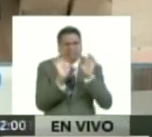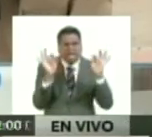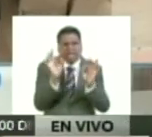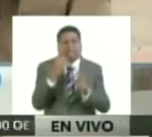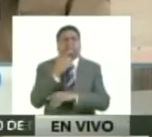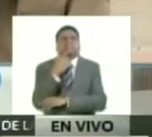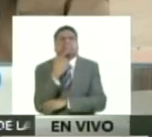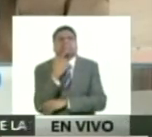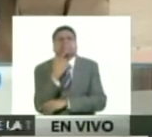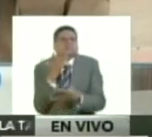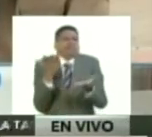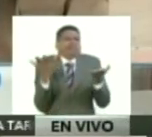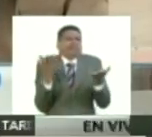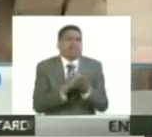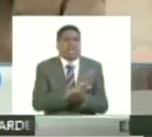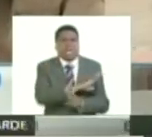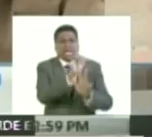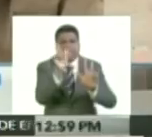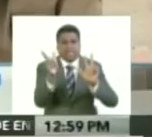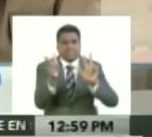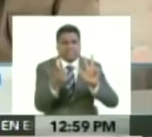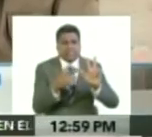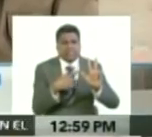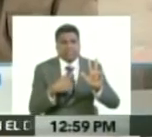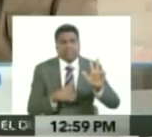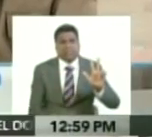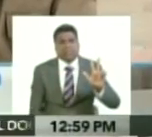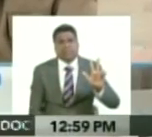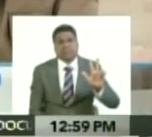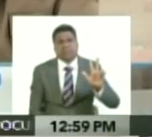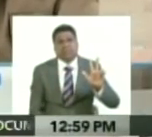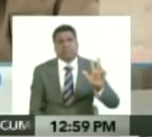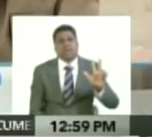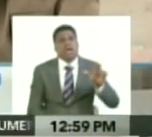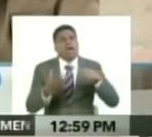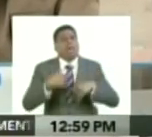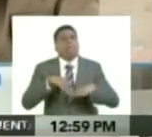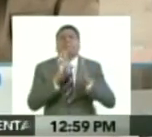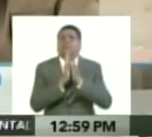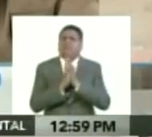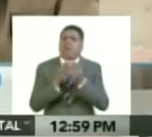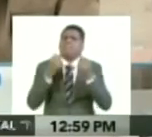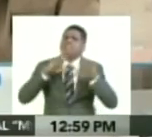En tercer lugar, paren ya los espejismos, paren ya eso.